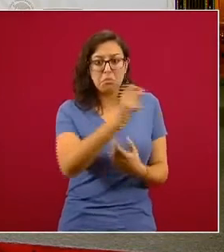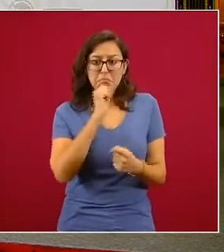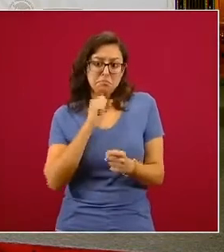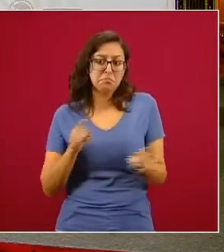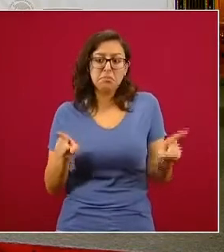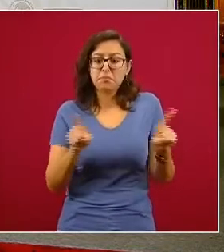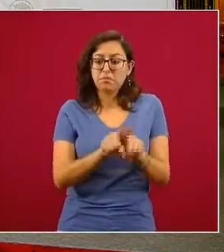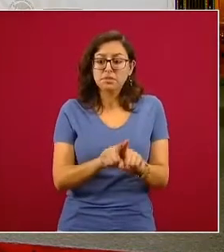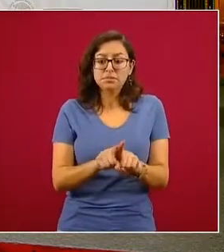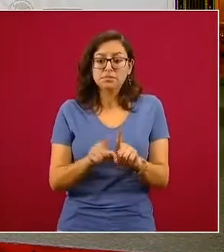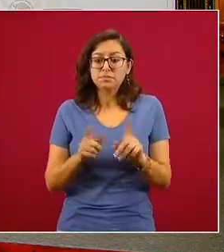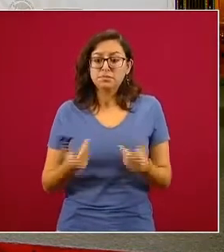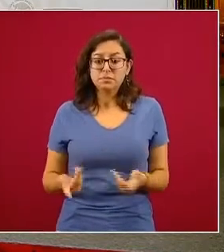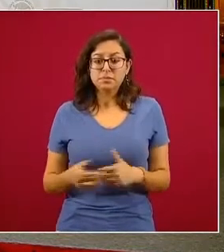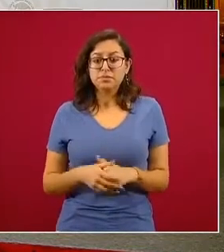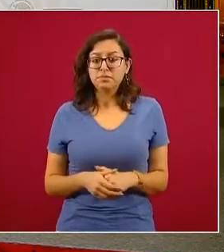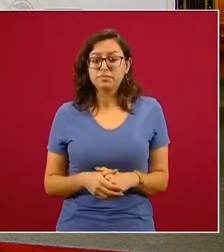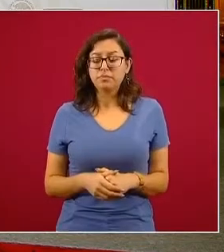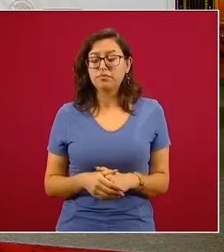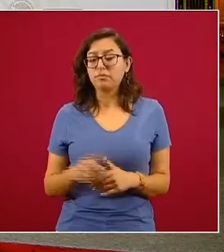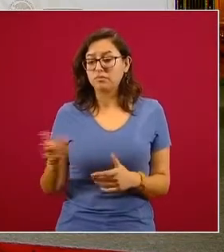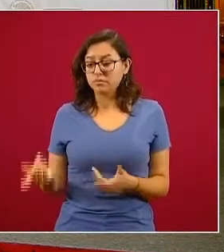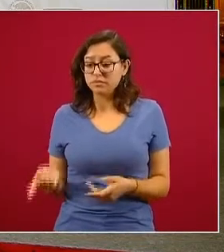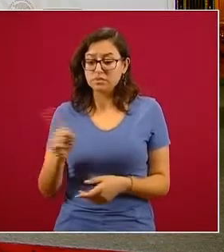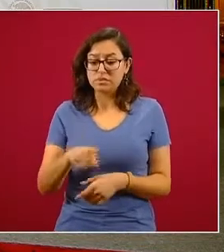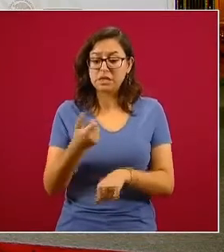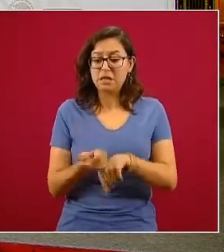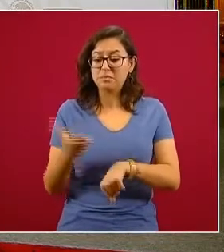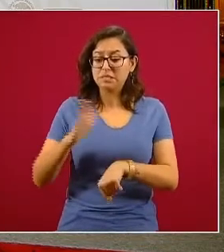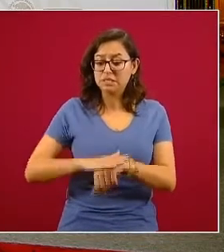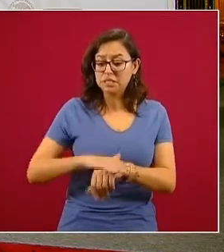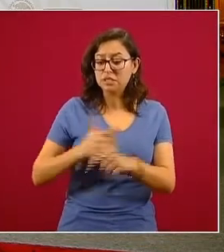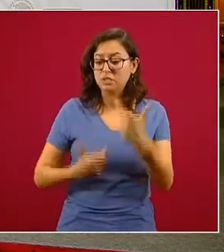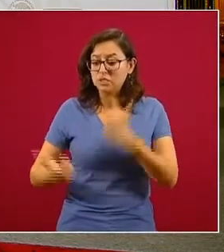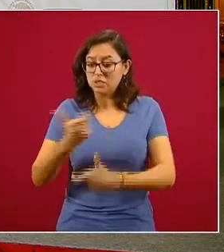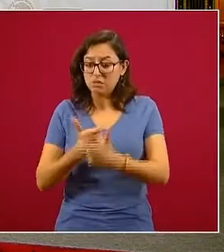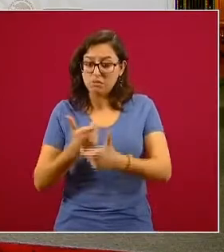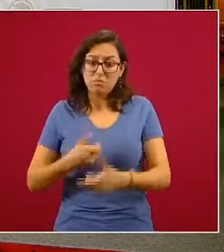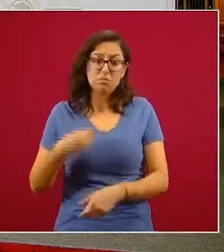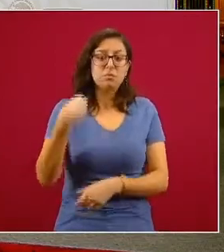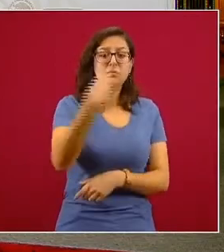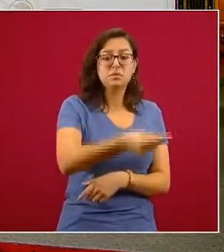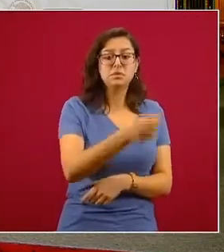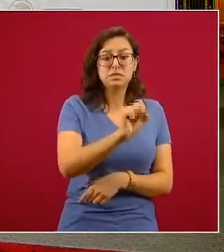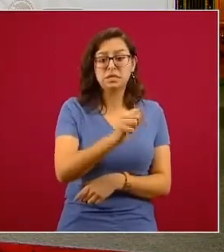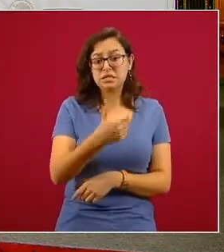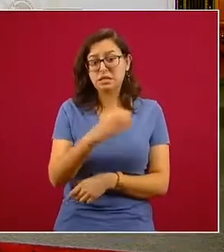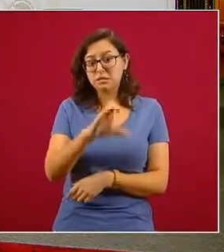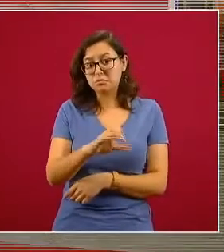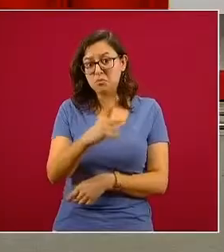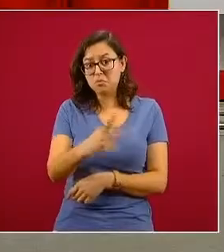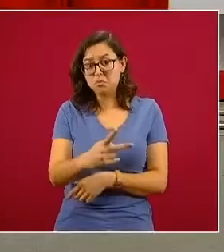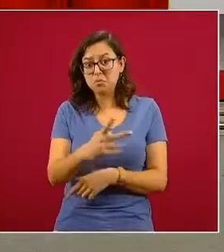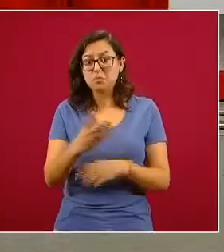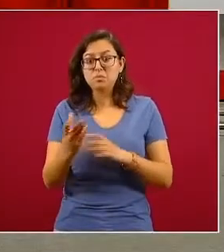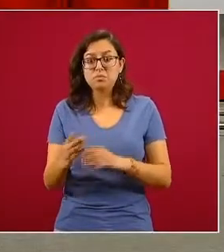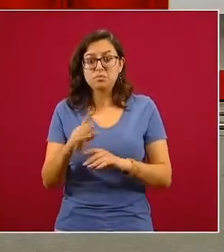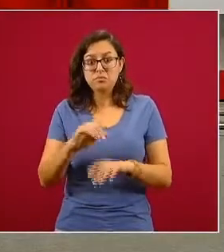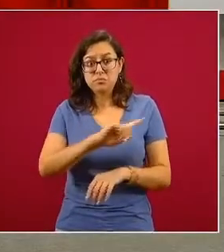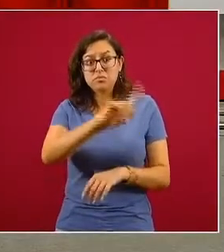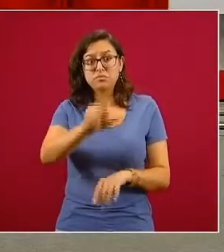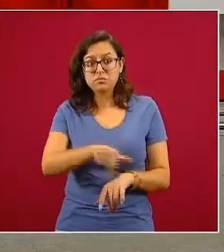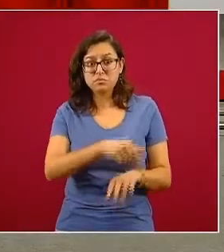Administración y Finanzas, que llegó a Hacienda, a la unidad correspondiente de Política Fiscal, Política